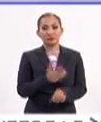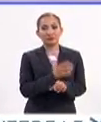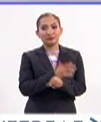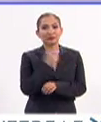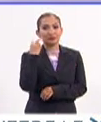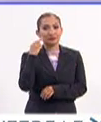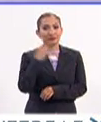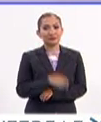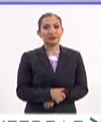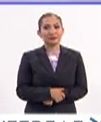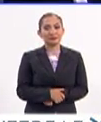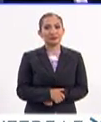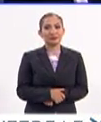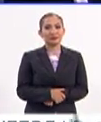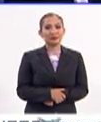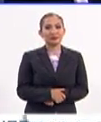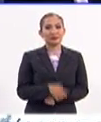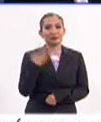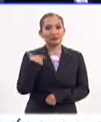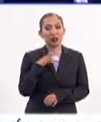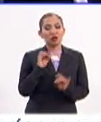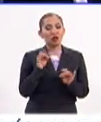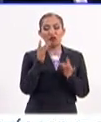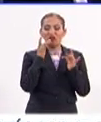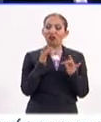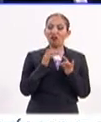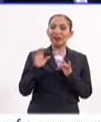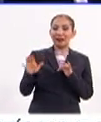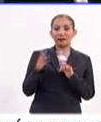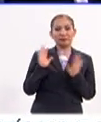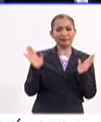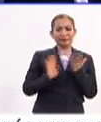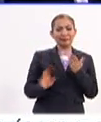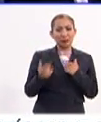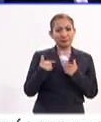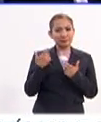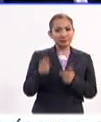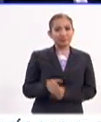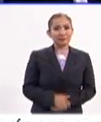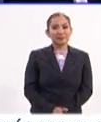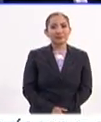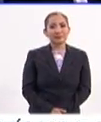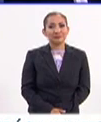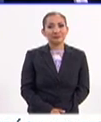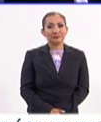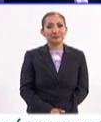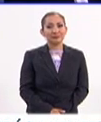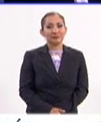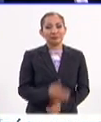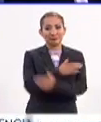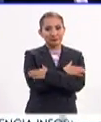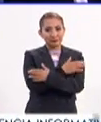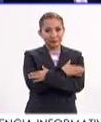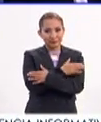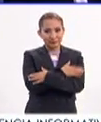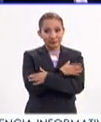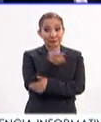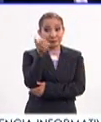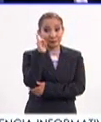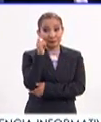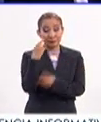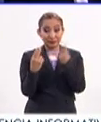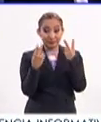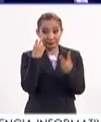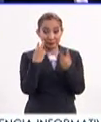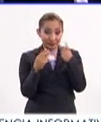compañera veracruzana, así que sé que no renunciará a esta postura. Pues un fuerte abrazo. Ojalá que nos